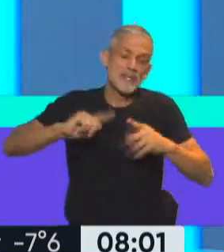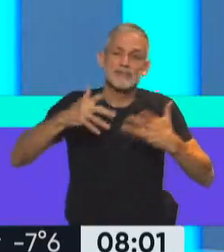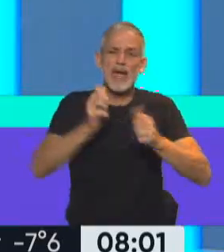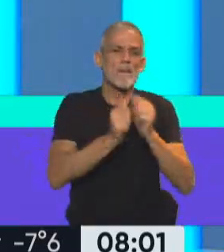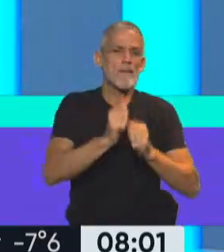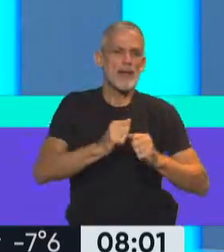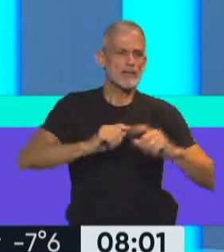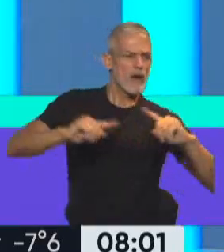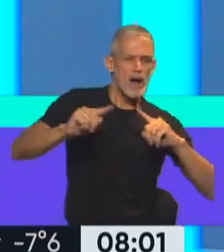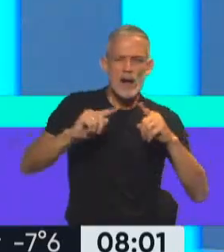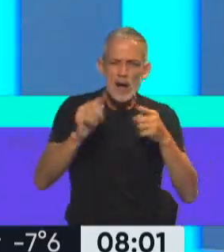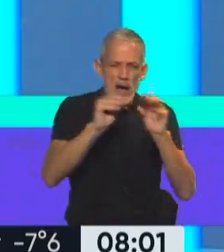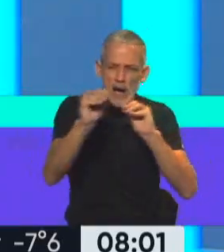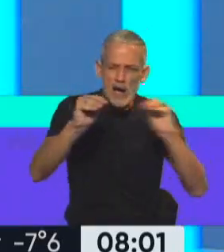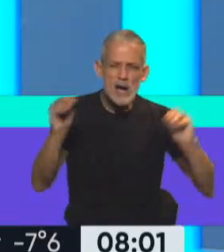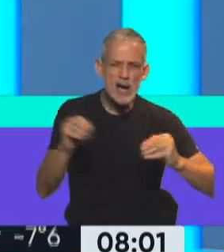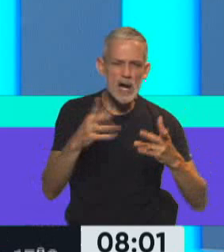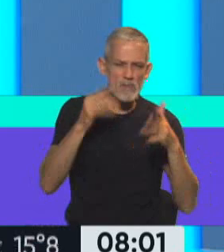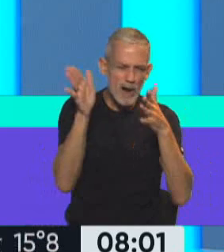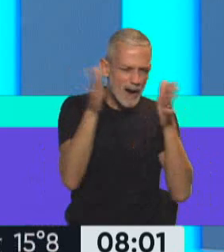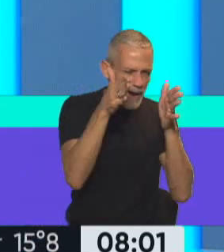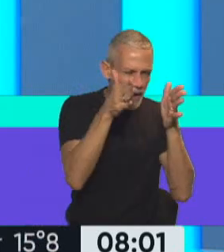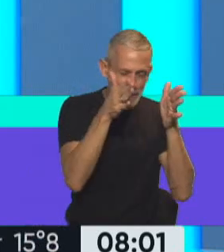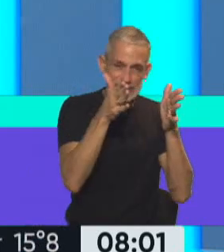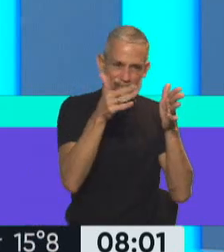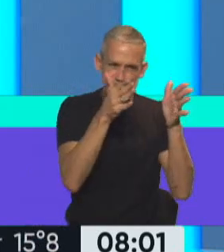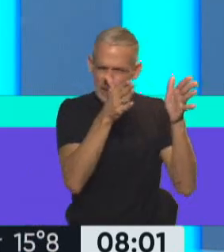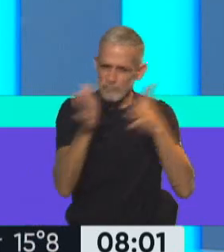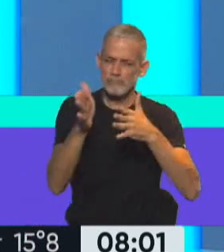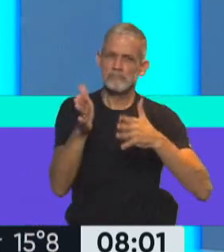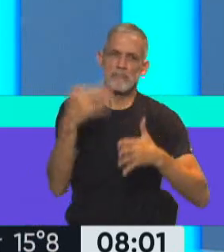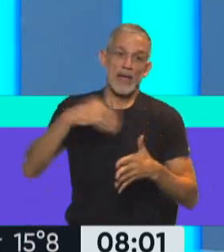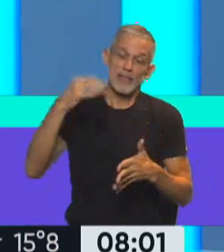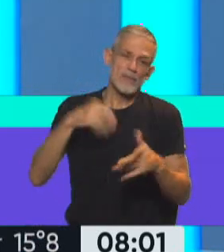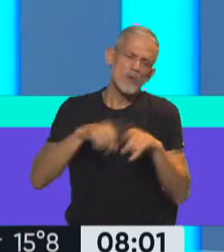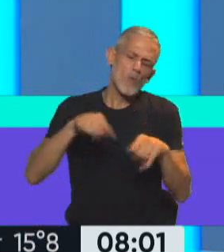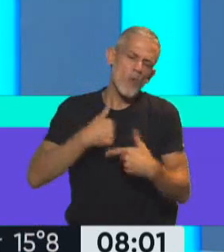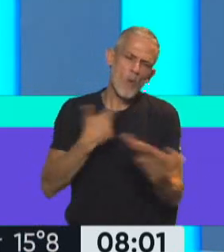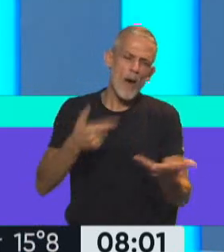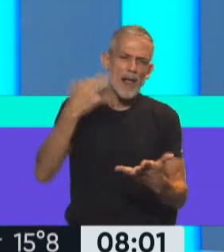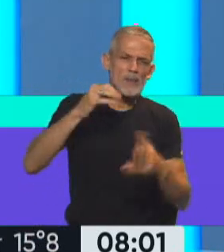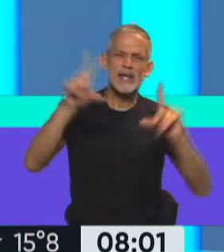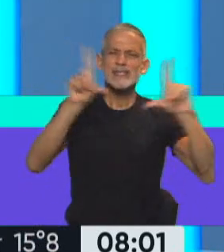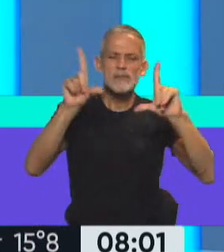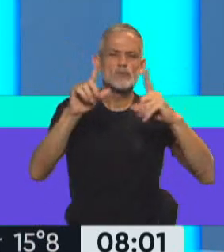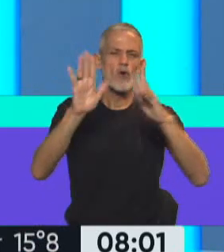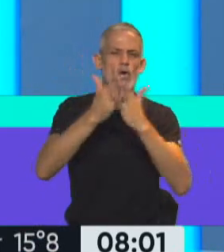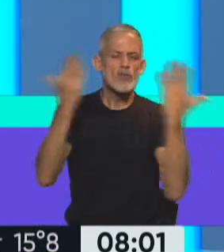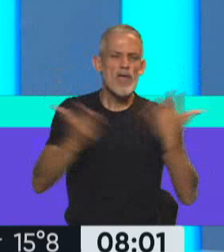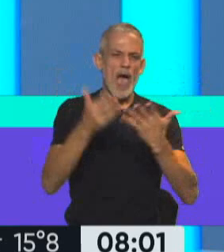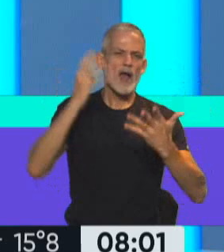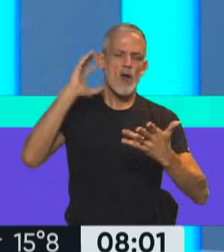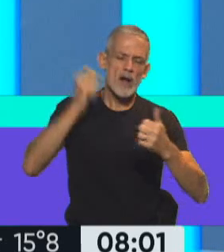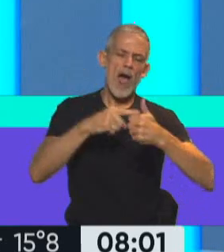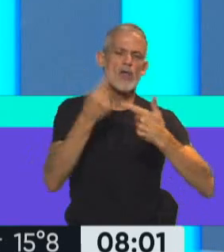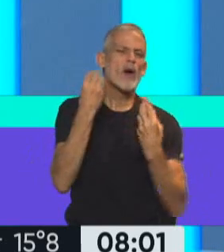estamos desviando la atención de lo que es realmente. Yo siempre digo lo mismo, hay que ver los medios de comunicación continuado, hay